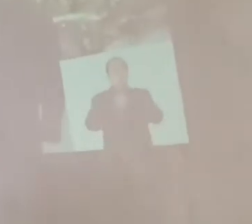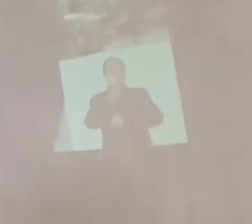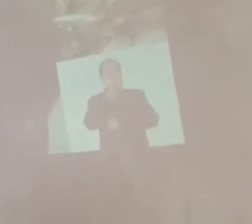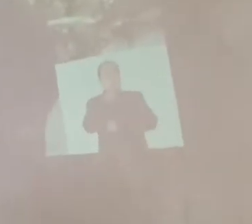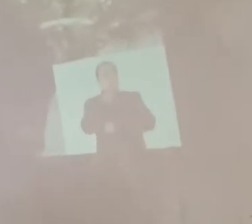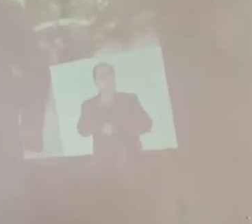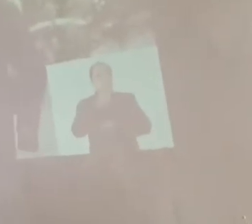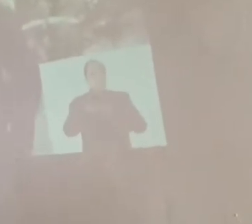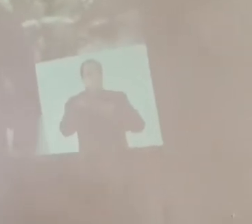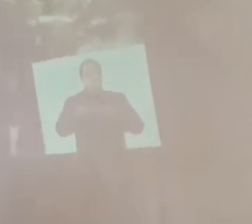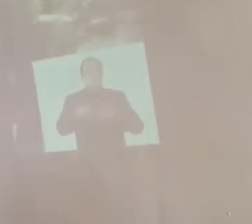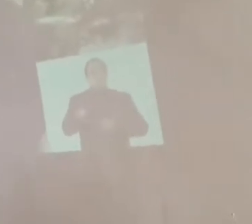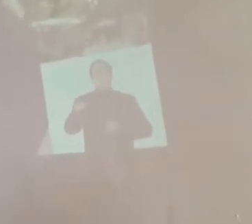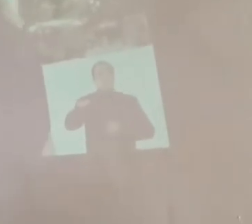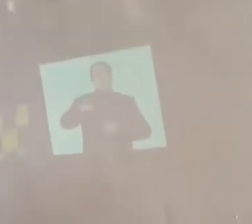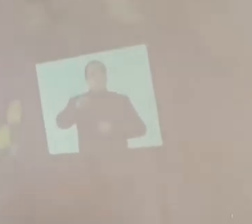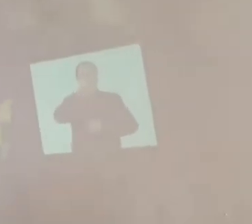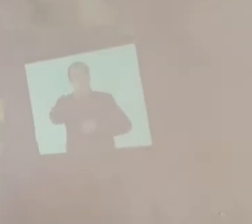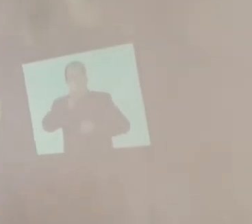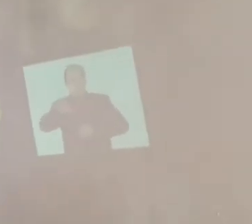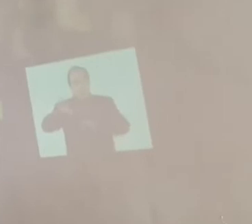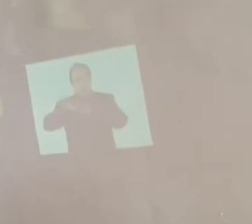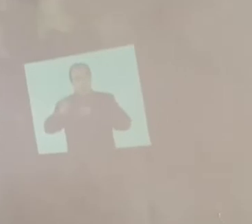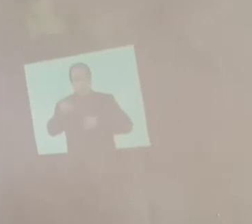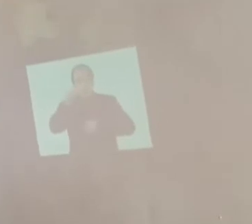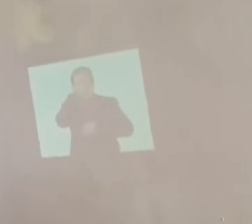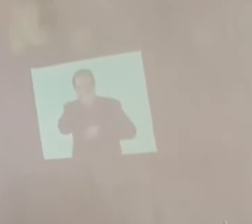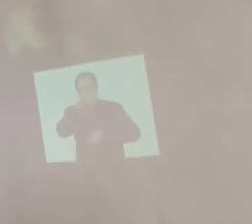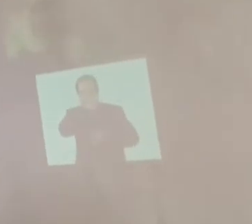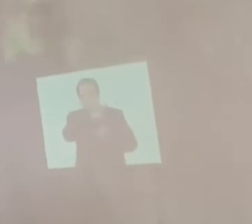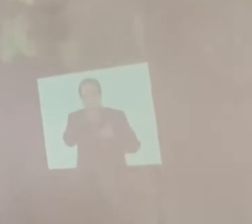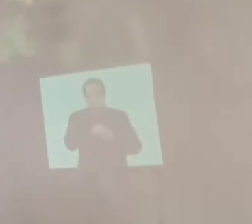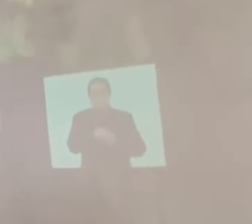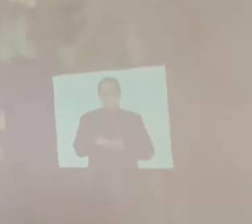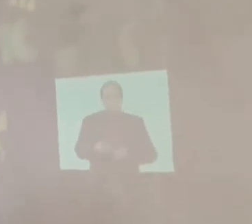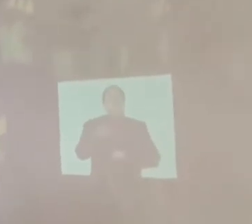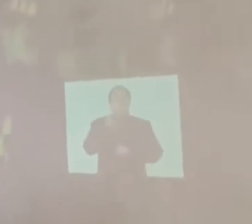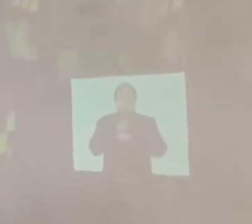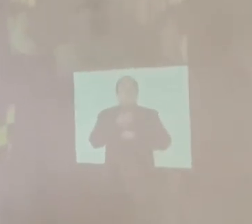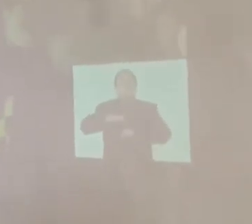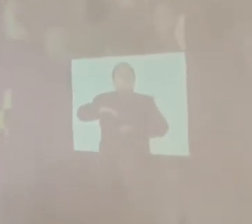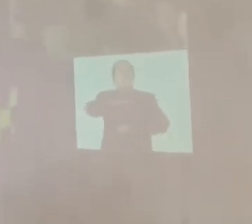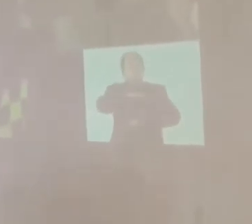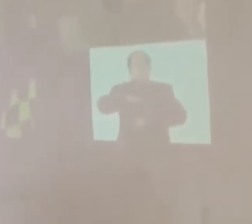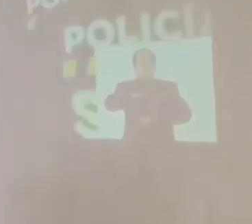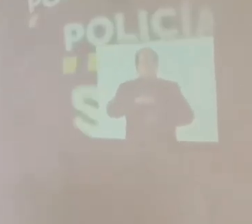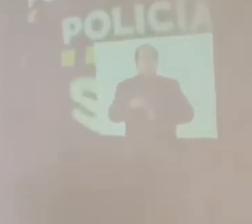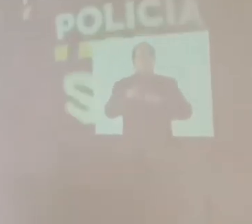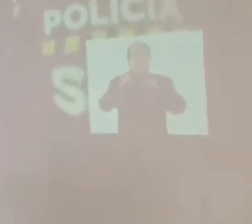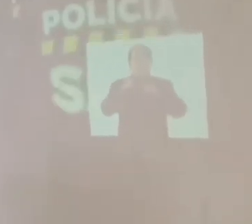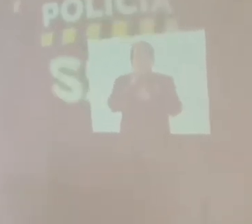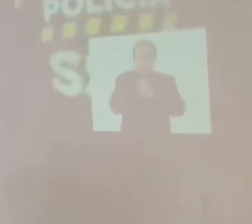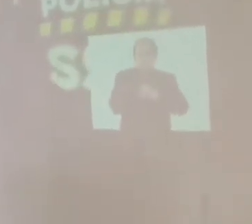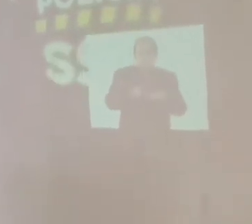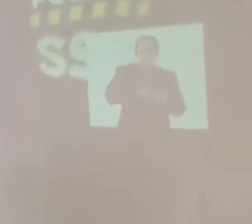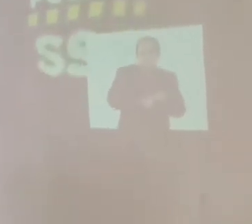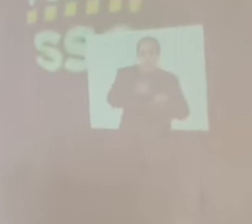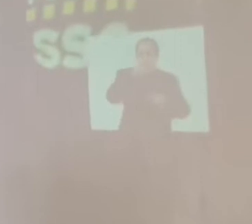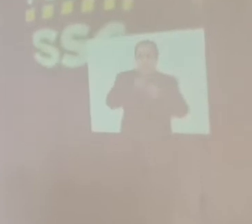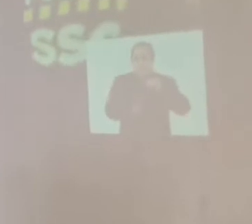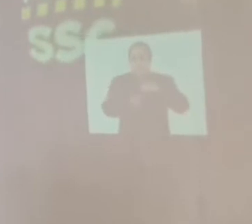más son elegidos con base en un examen integral. Se reformó el área de asuntos internos para erradicar la corrupción, sobre